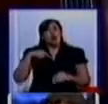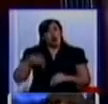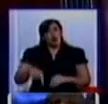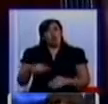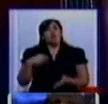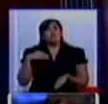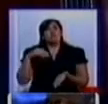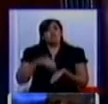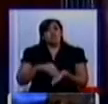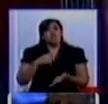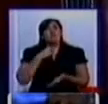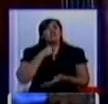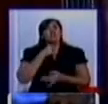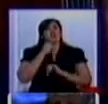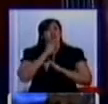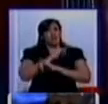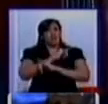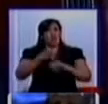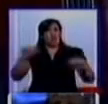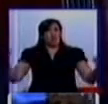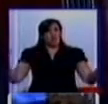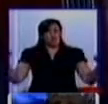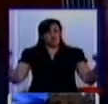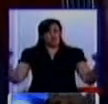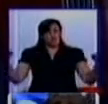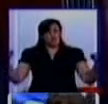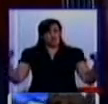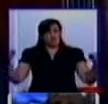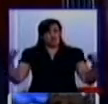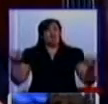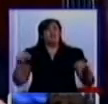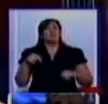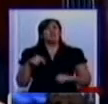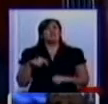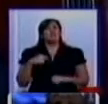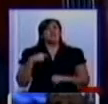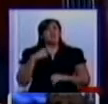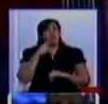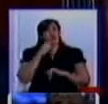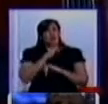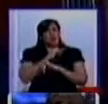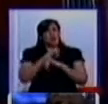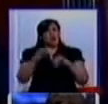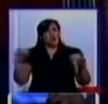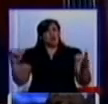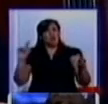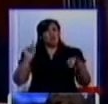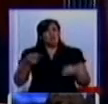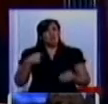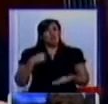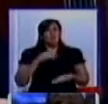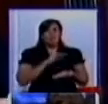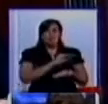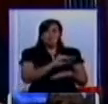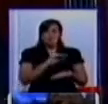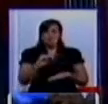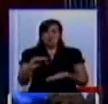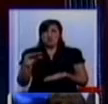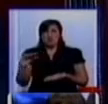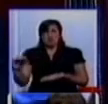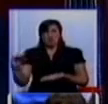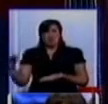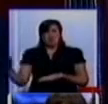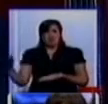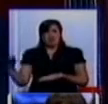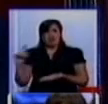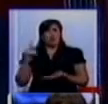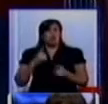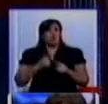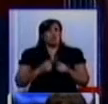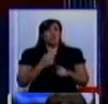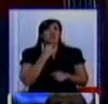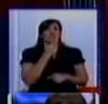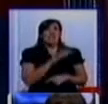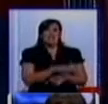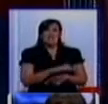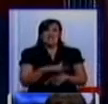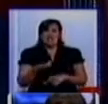también que quiero extender esta asignación universal por